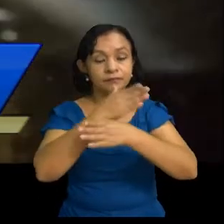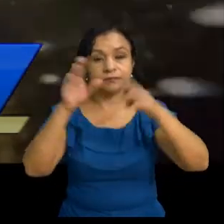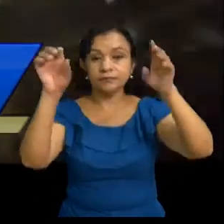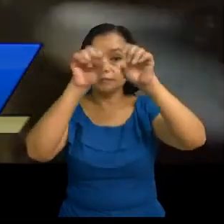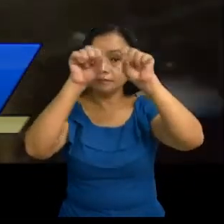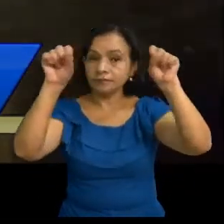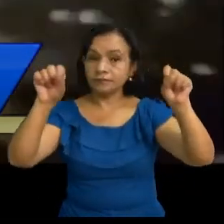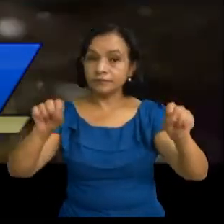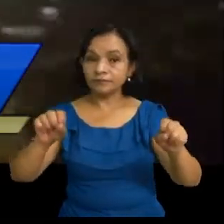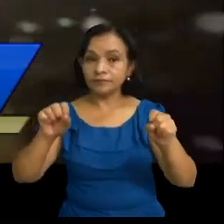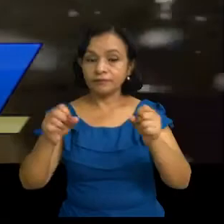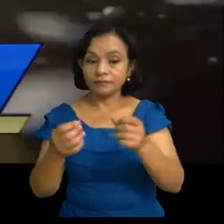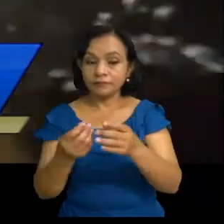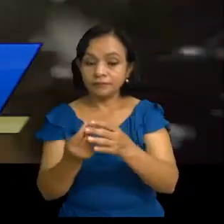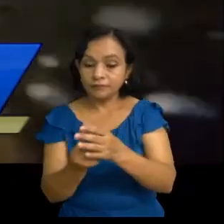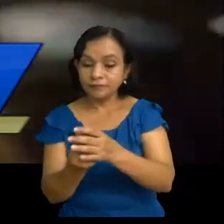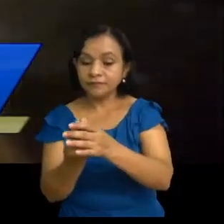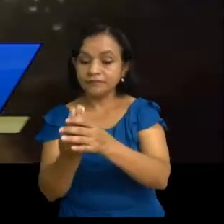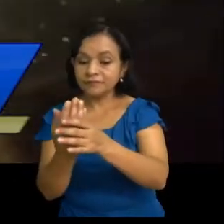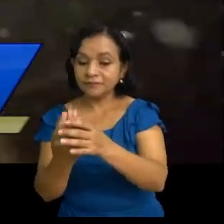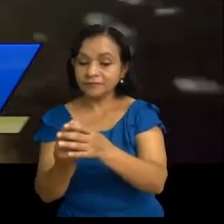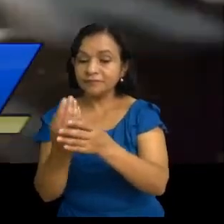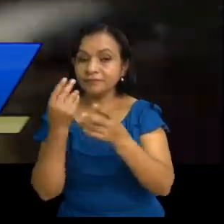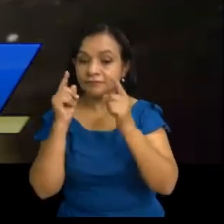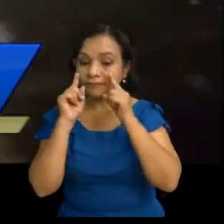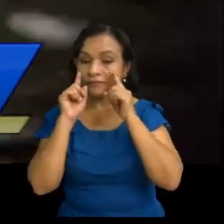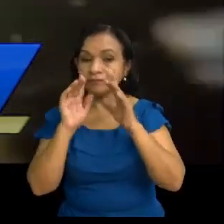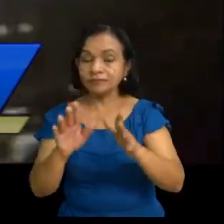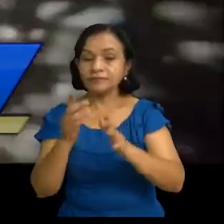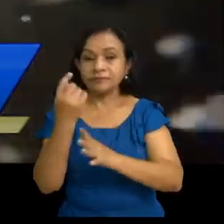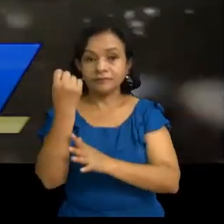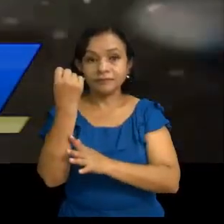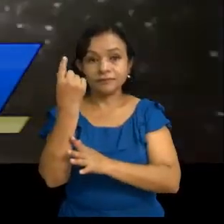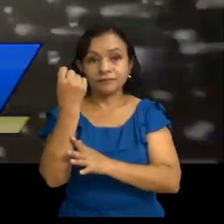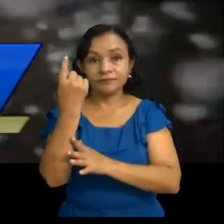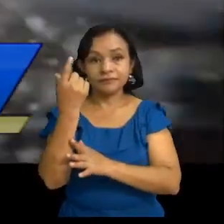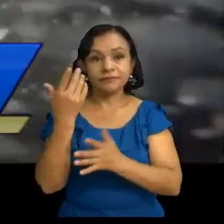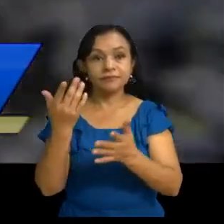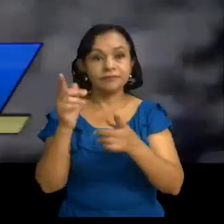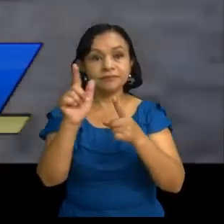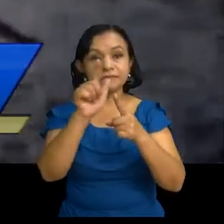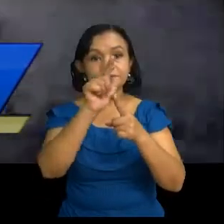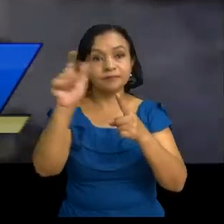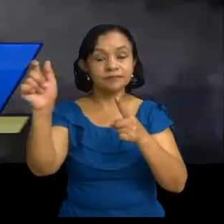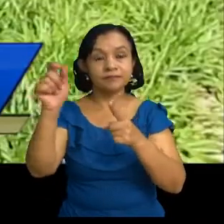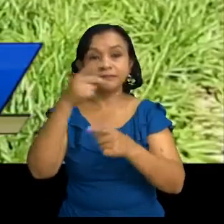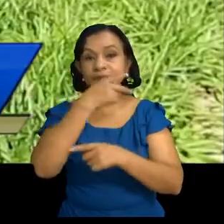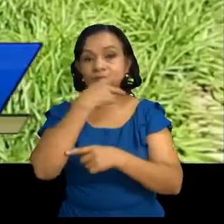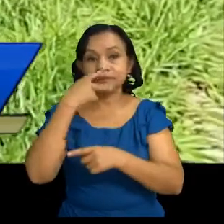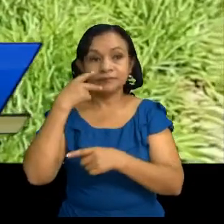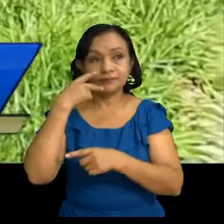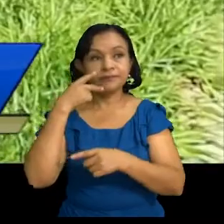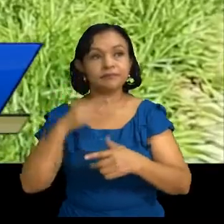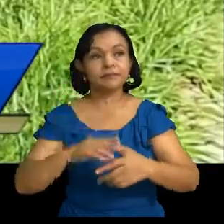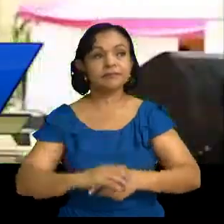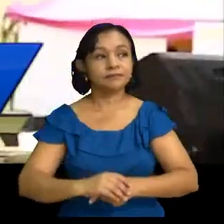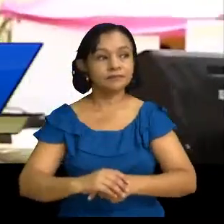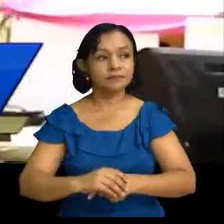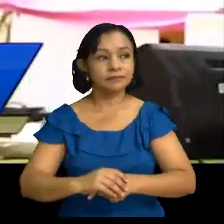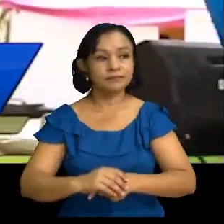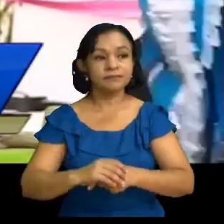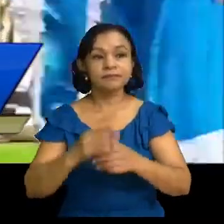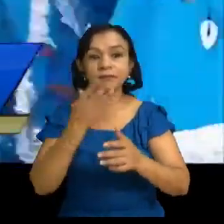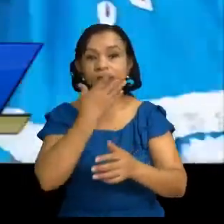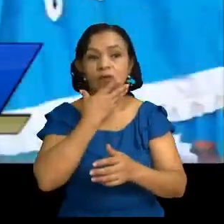vivero el establecimiento de viveros porque ese es una tarea que no terminamos hasta el mes de junio y lo de los